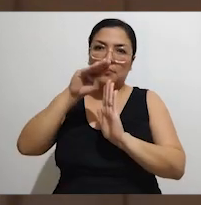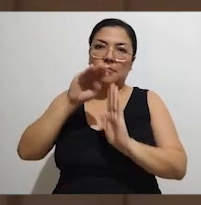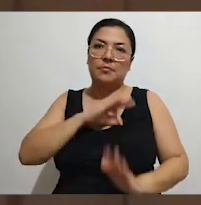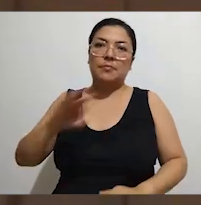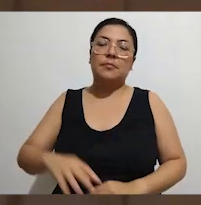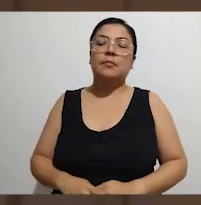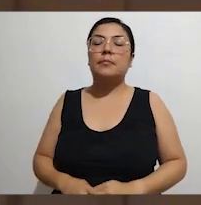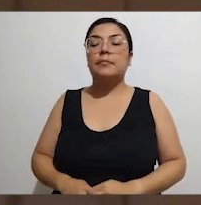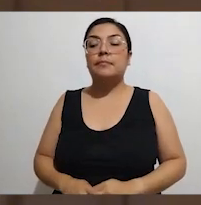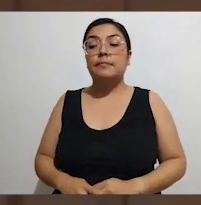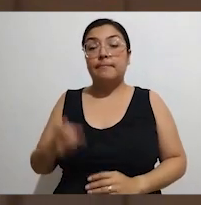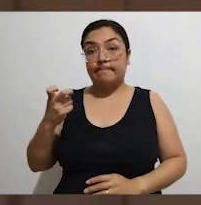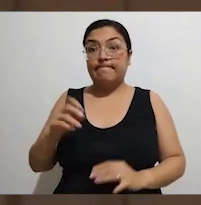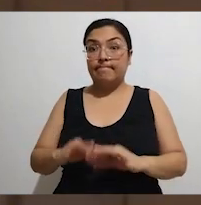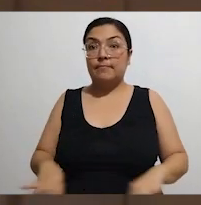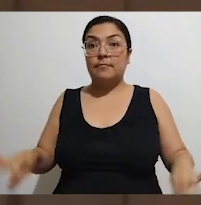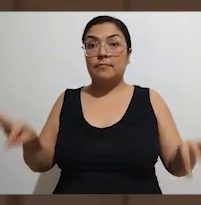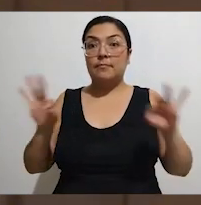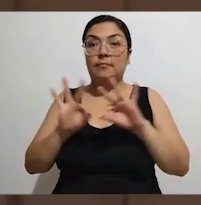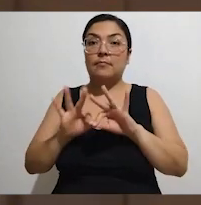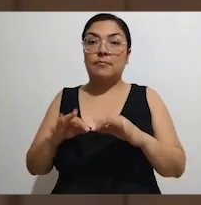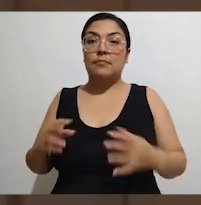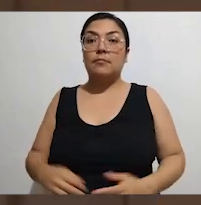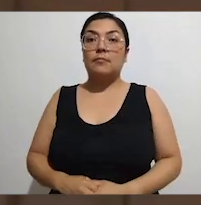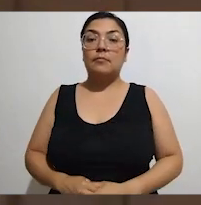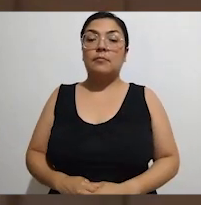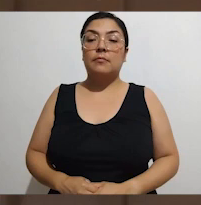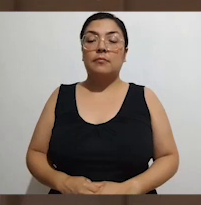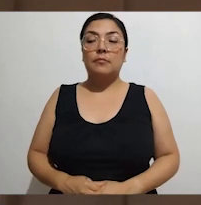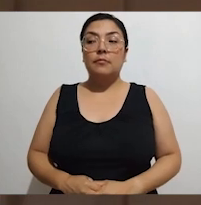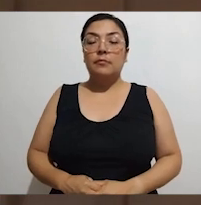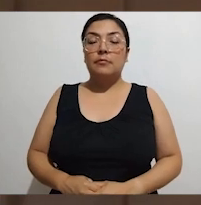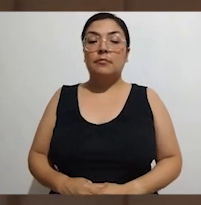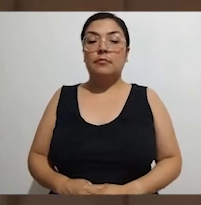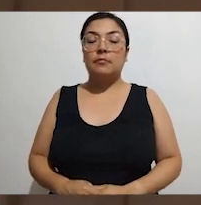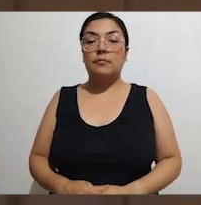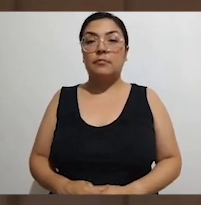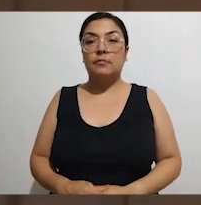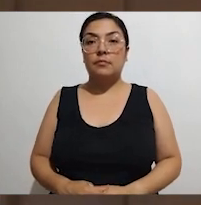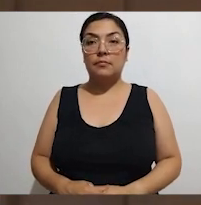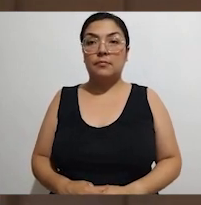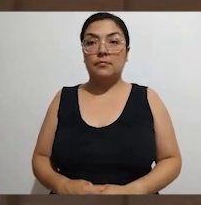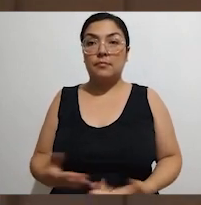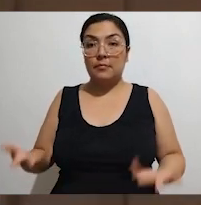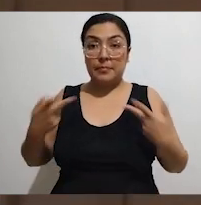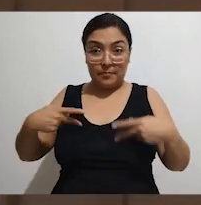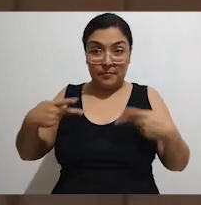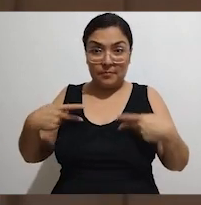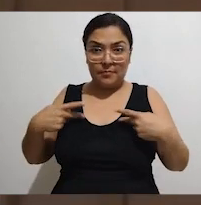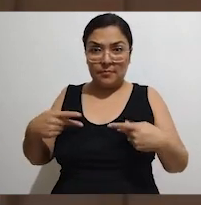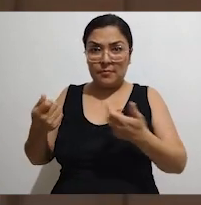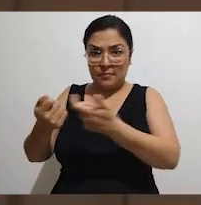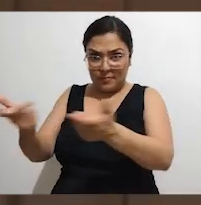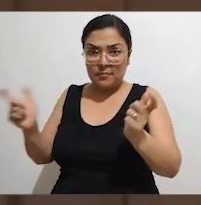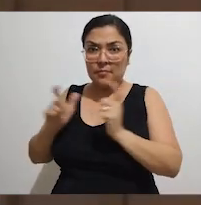notar, además del número, también es importante señalar que dentro de este grupo de personas